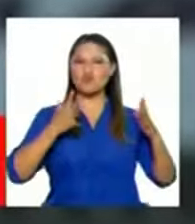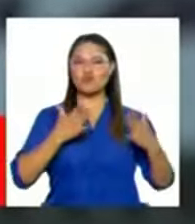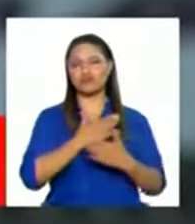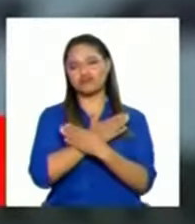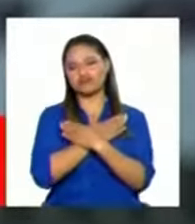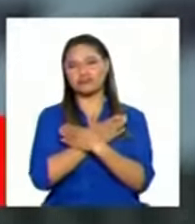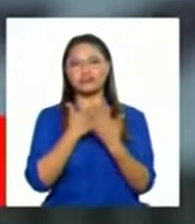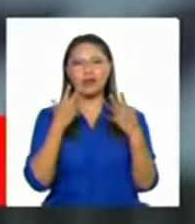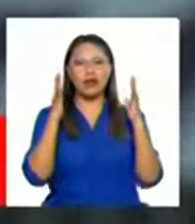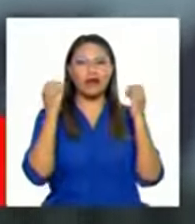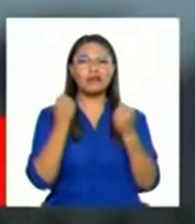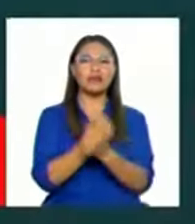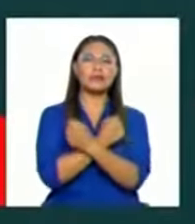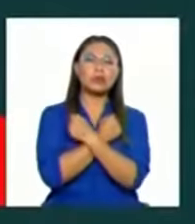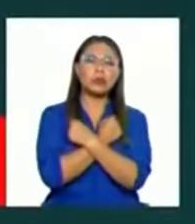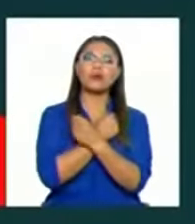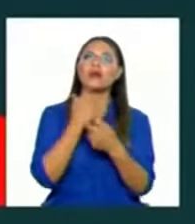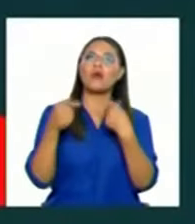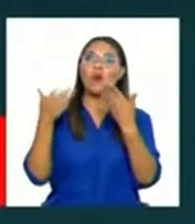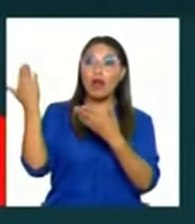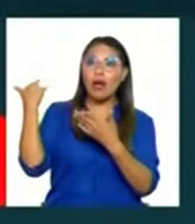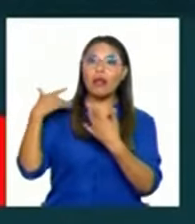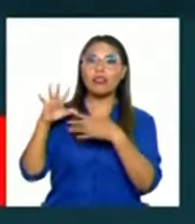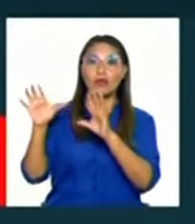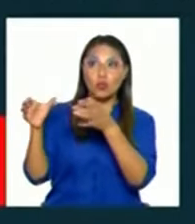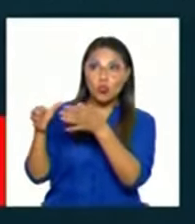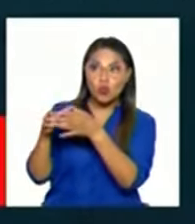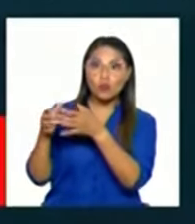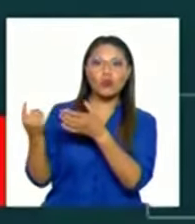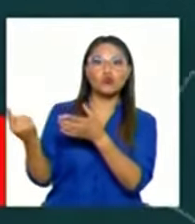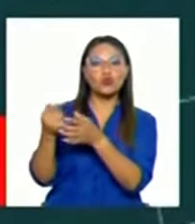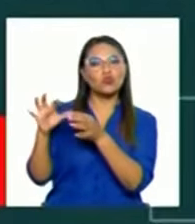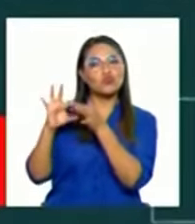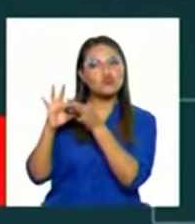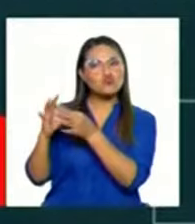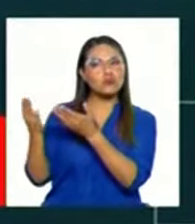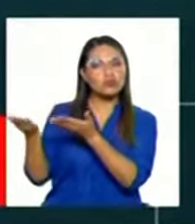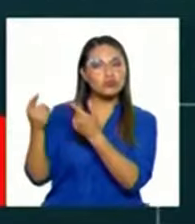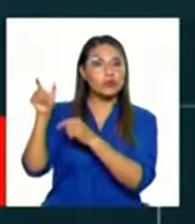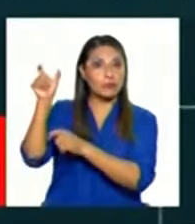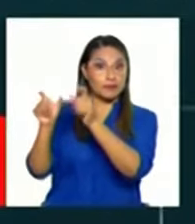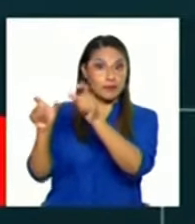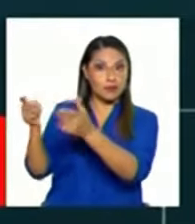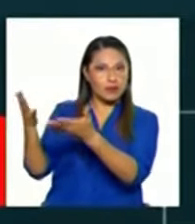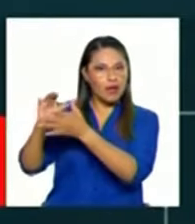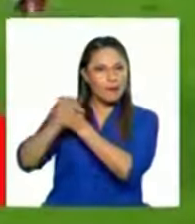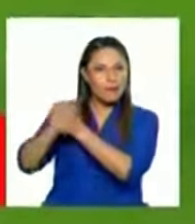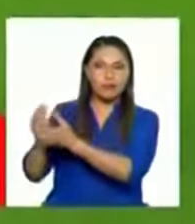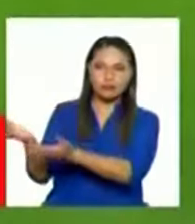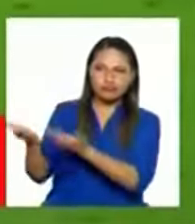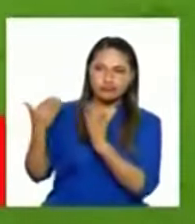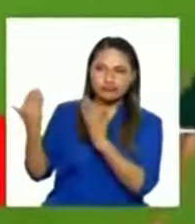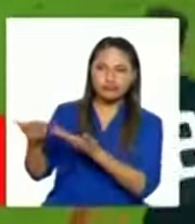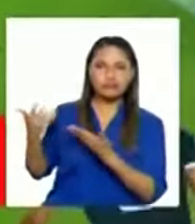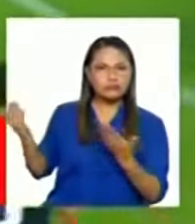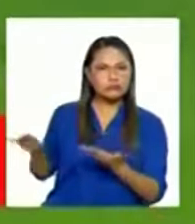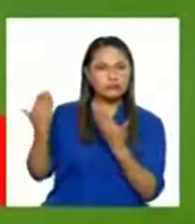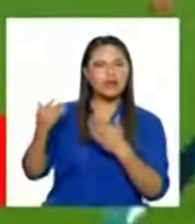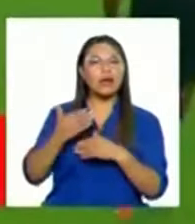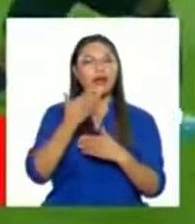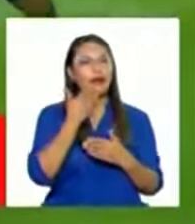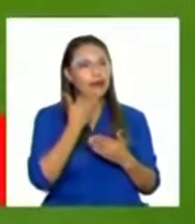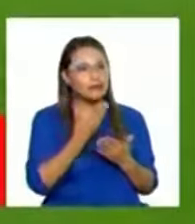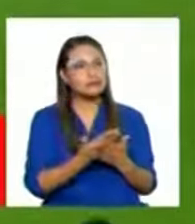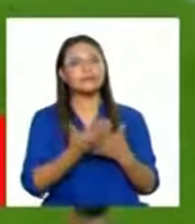lo había logrado sin el equipo, sin mis compañeros, que ellos me ayudan a mejorar día a día. Estoy muy agradecido